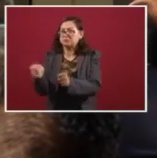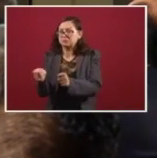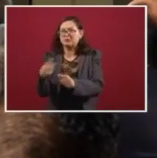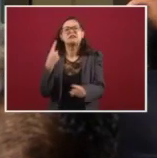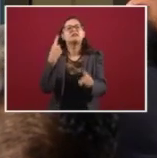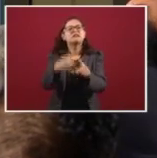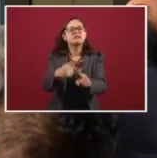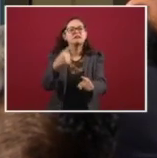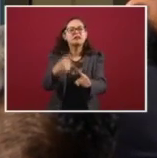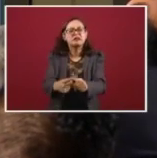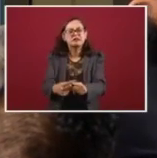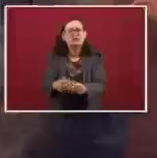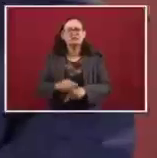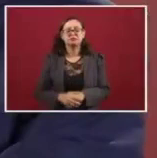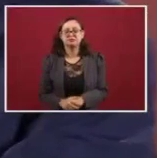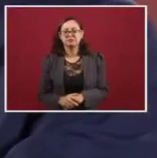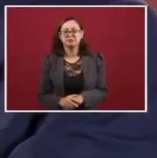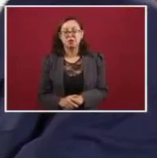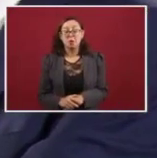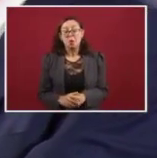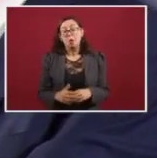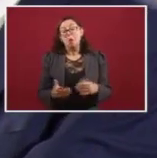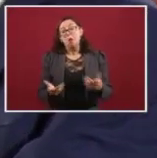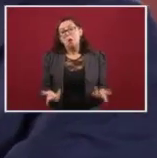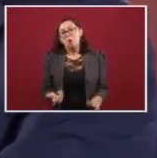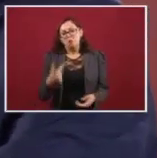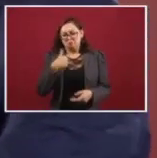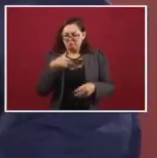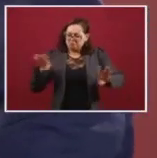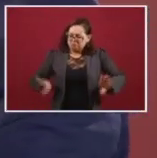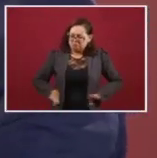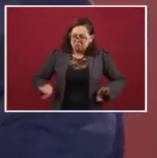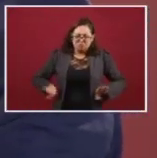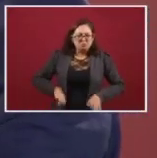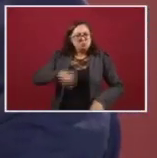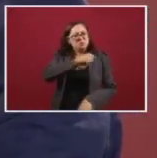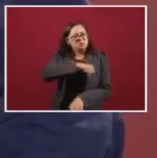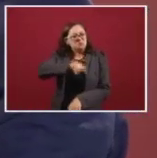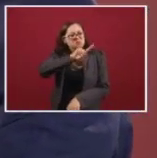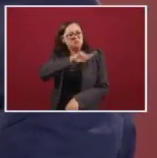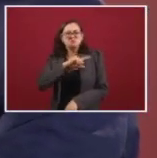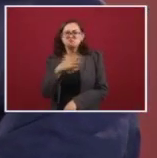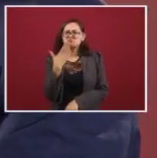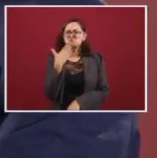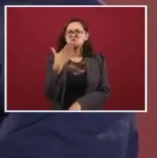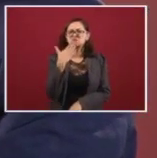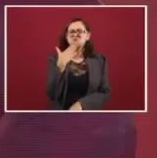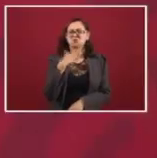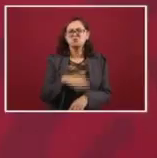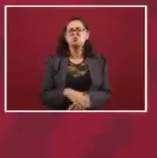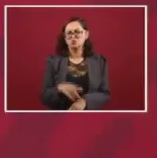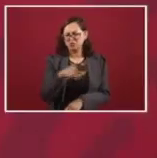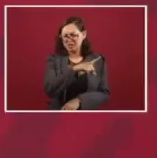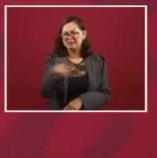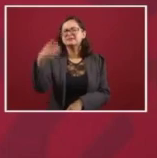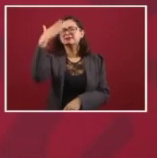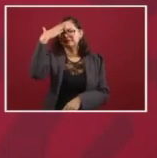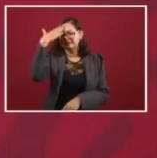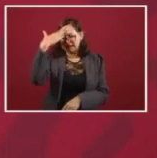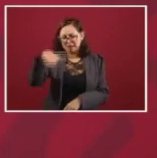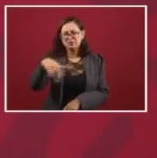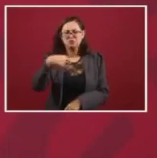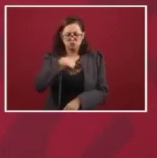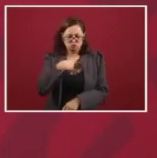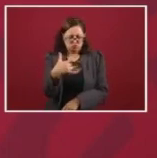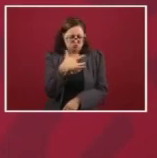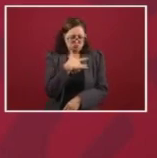Bueno, yo estoy muy bien de salud. Ya es de dominio público, tuve un infarto.